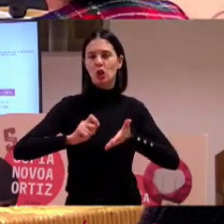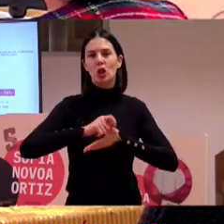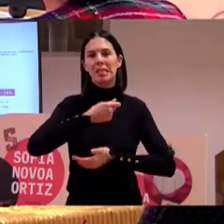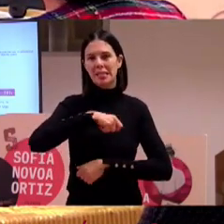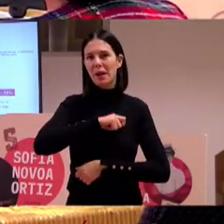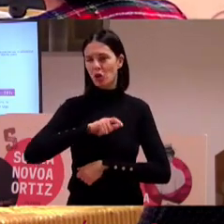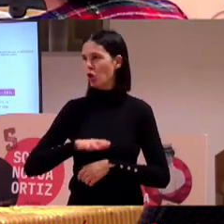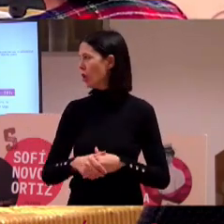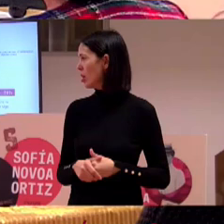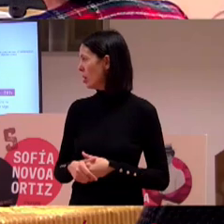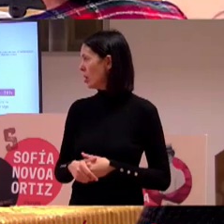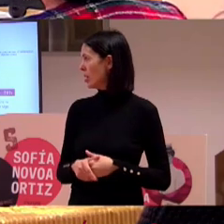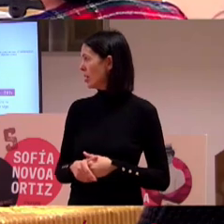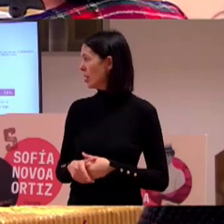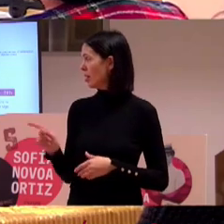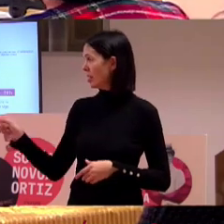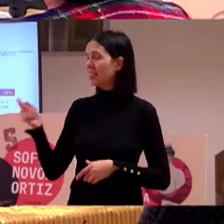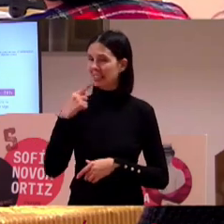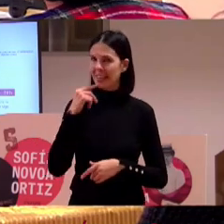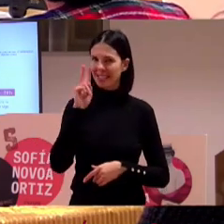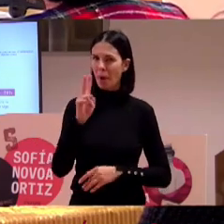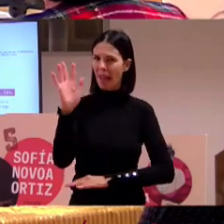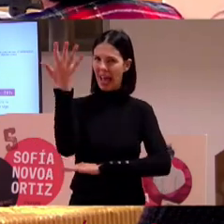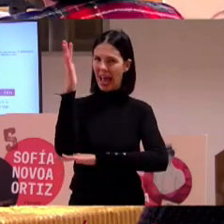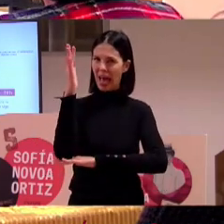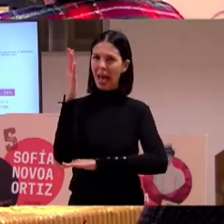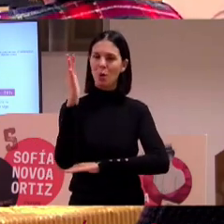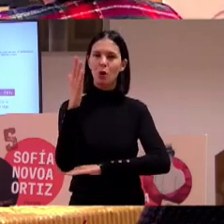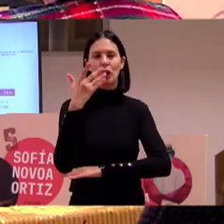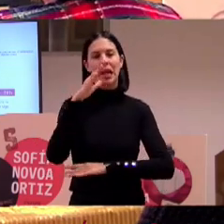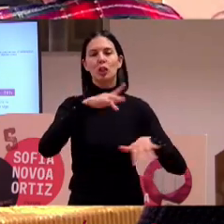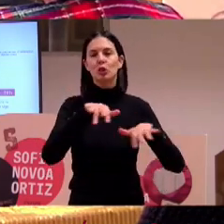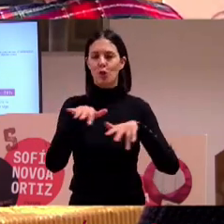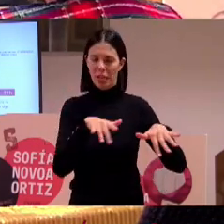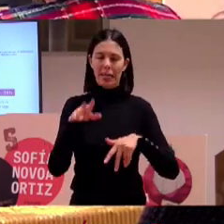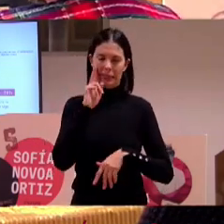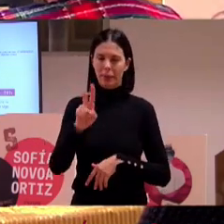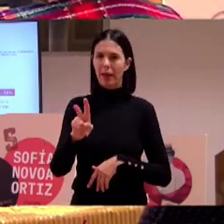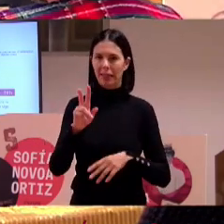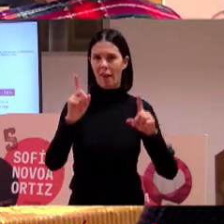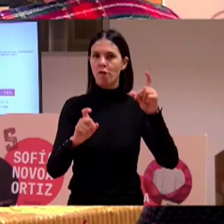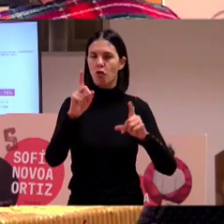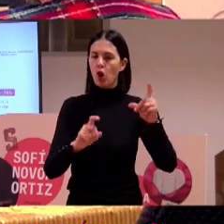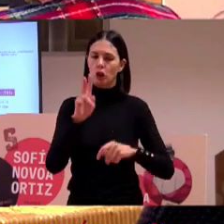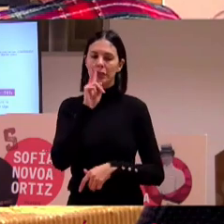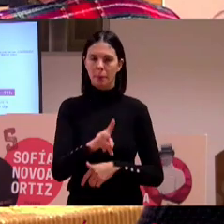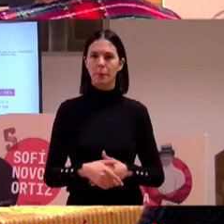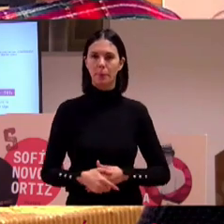en el álbum aparece el árbol de Sofía. Sí. Lo pone, hace una foto y se